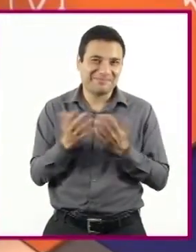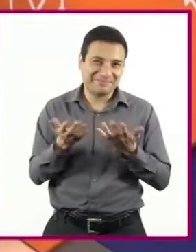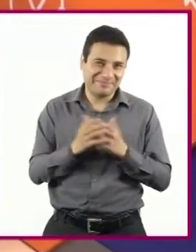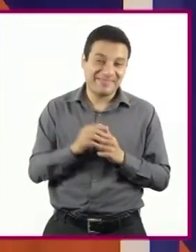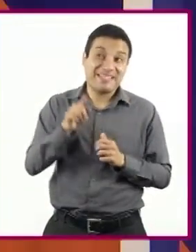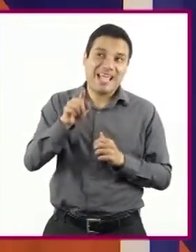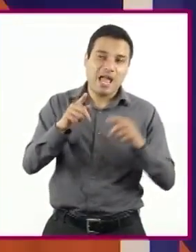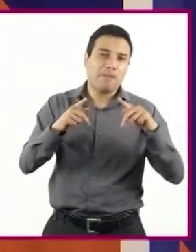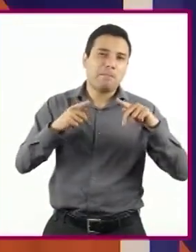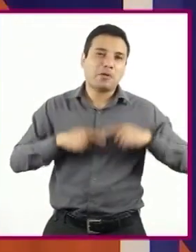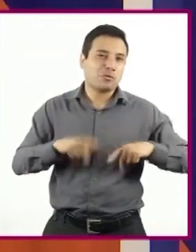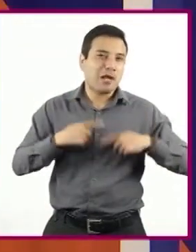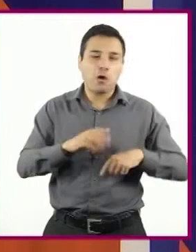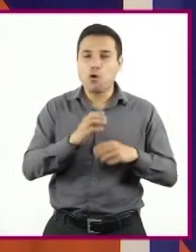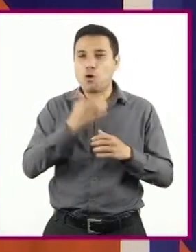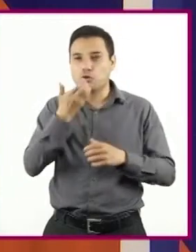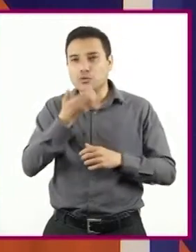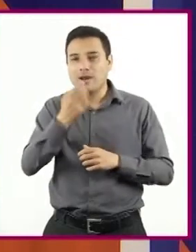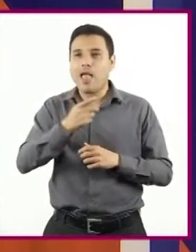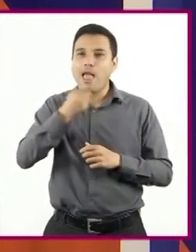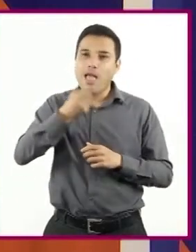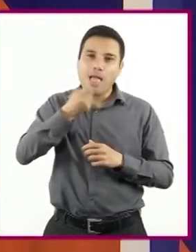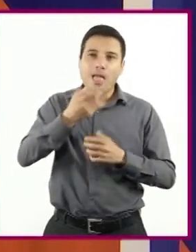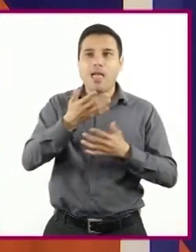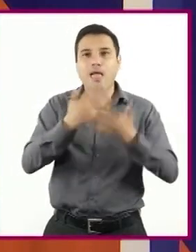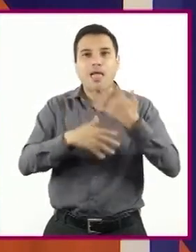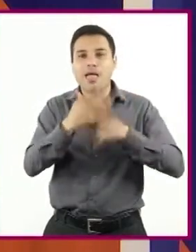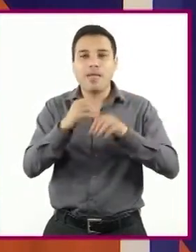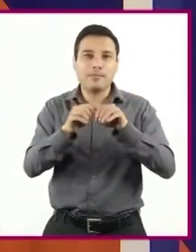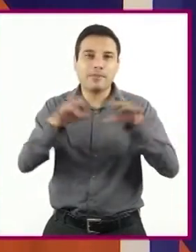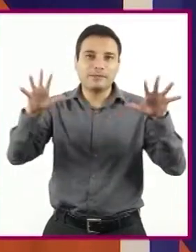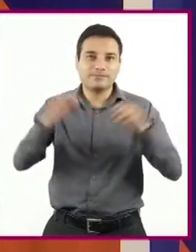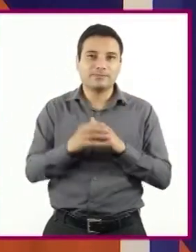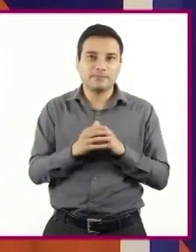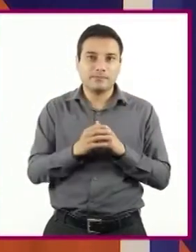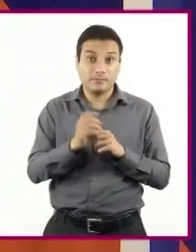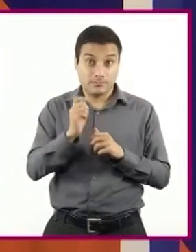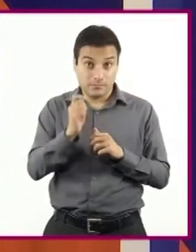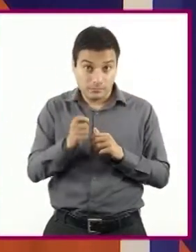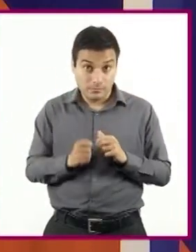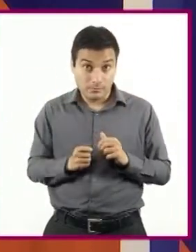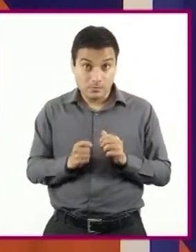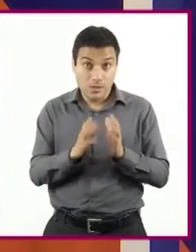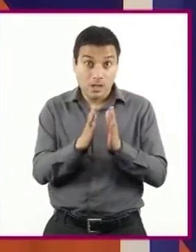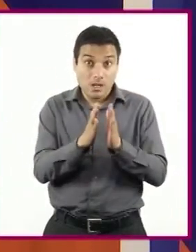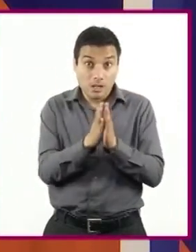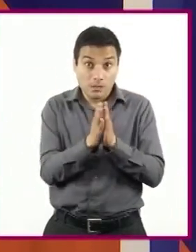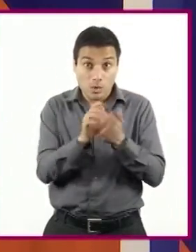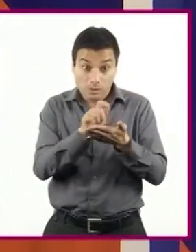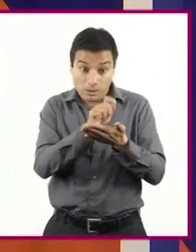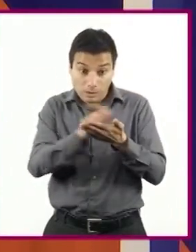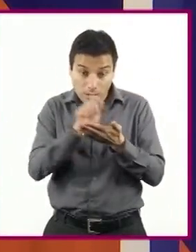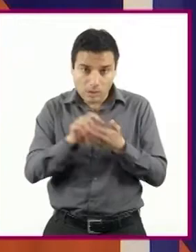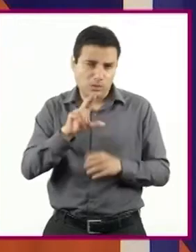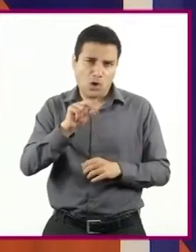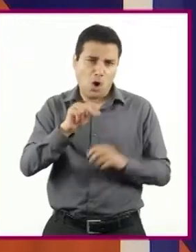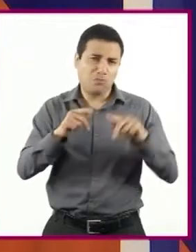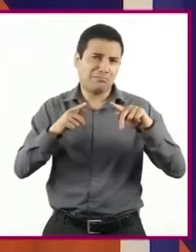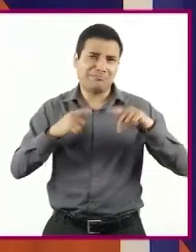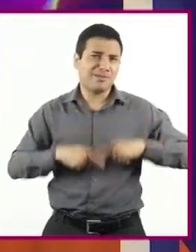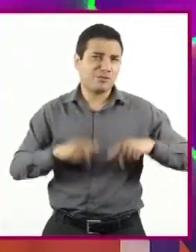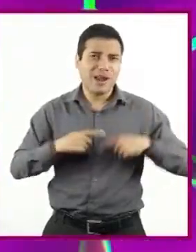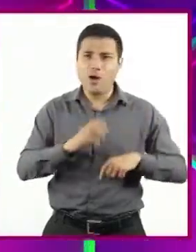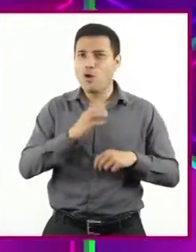son fuentes orales. Sí, fuentes orales, es decir, que no transmiten información mediante un texto escrito, sino de